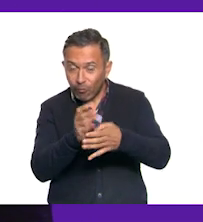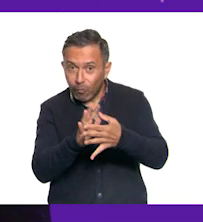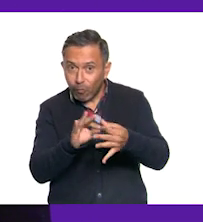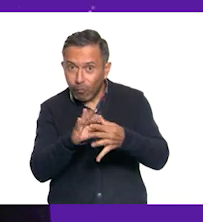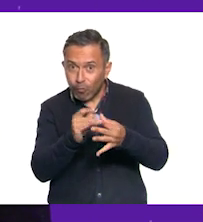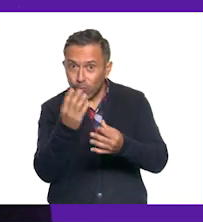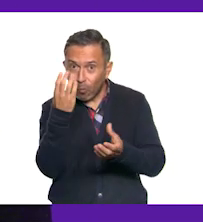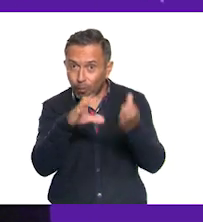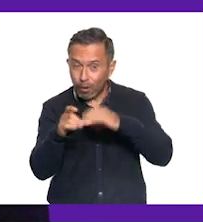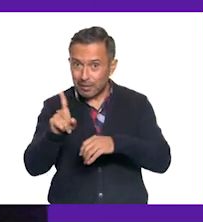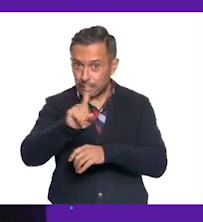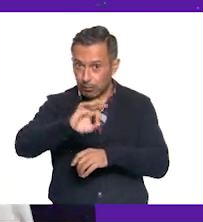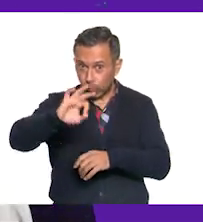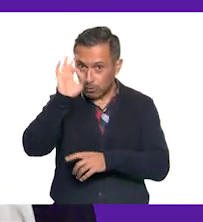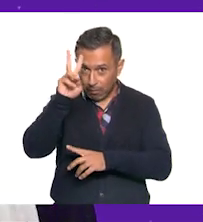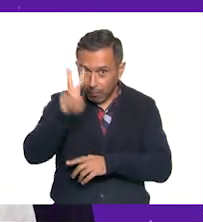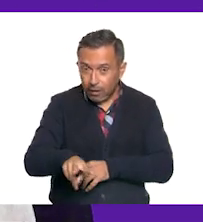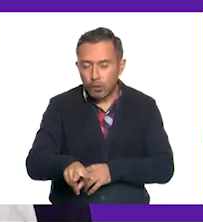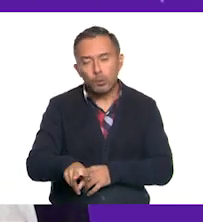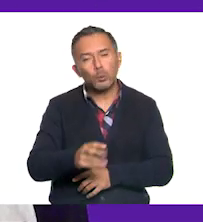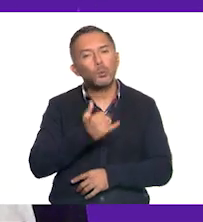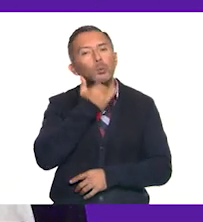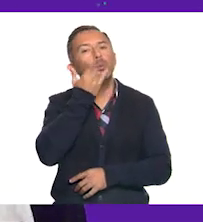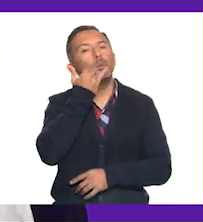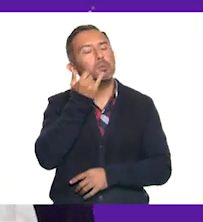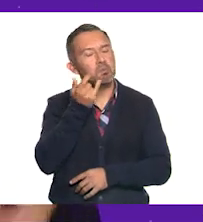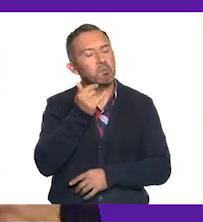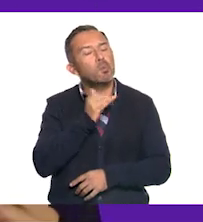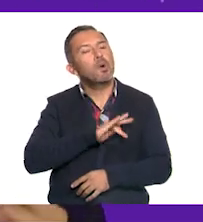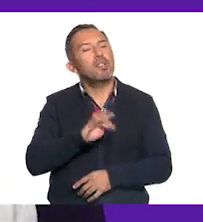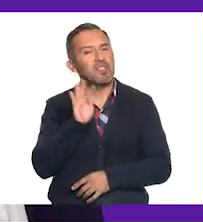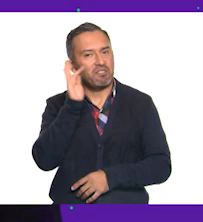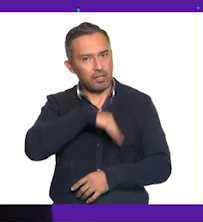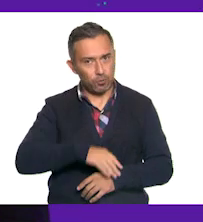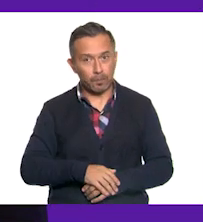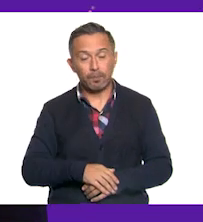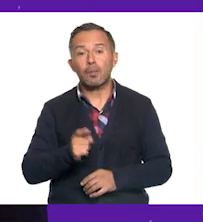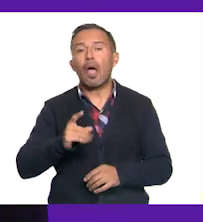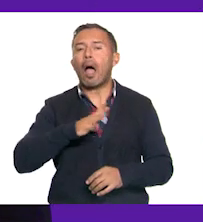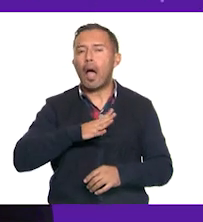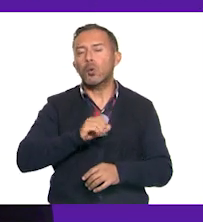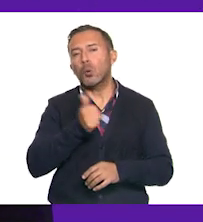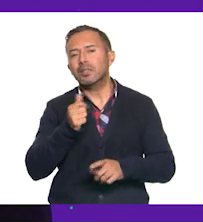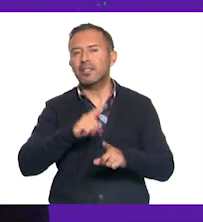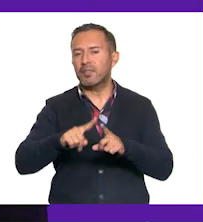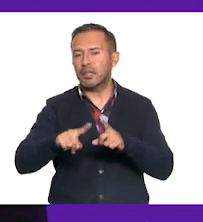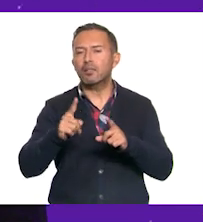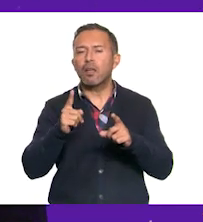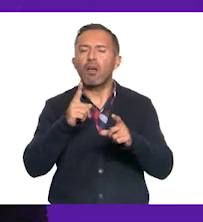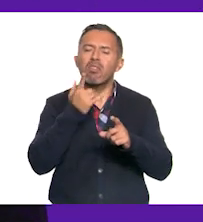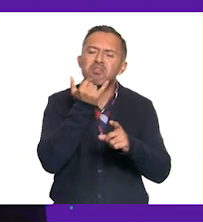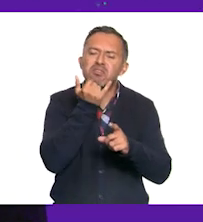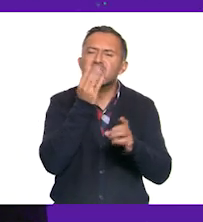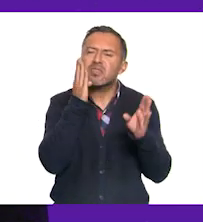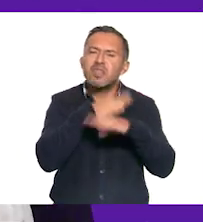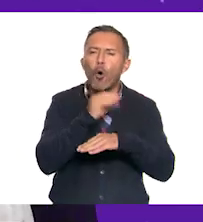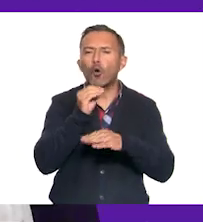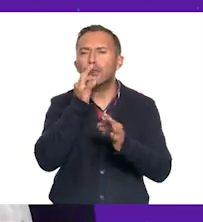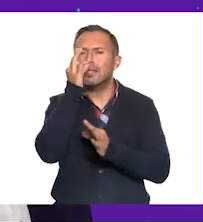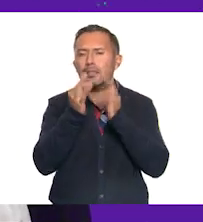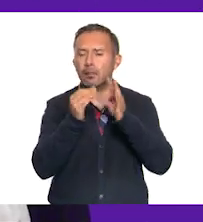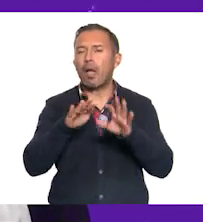sea completamente verdadera. Algunas páginas de entretenimiento y noticias, por ejemplo, suelen publicar contenidos